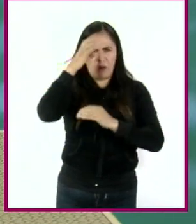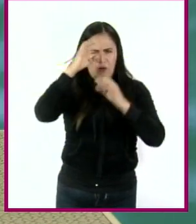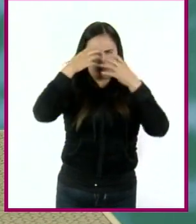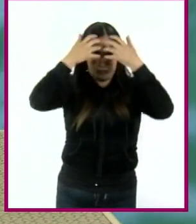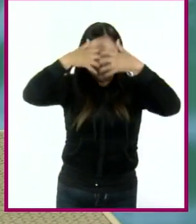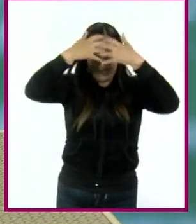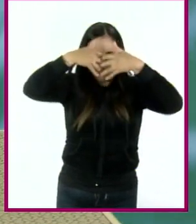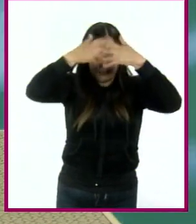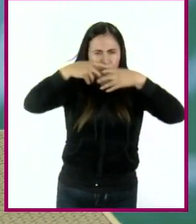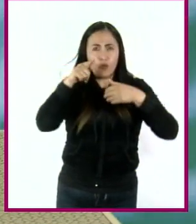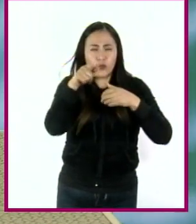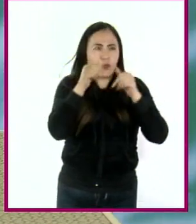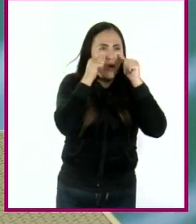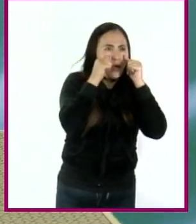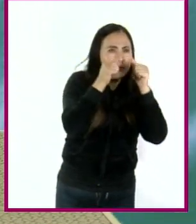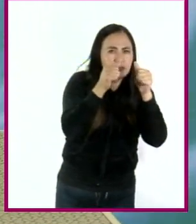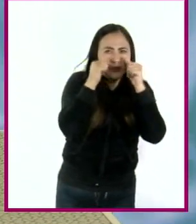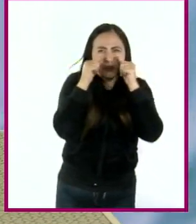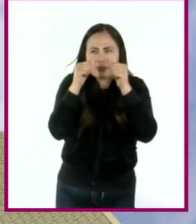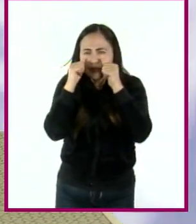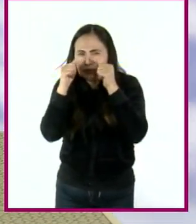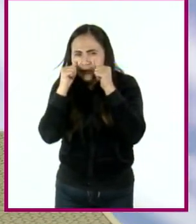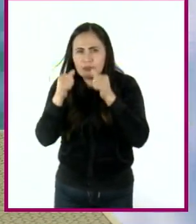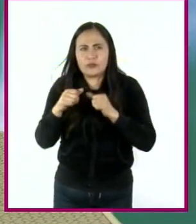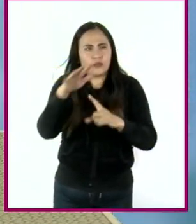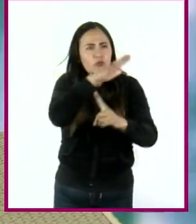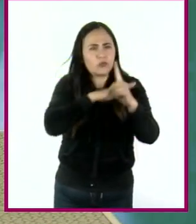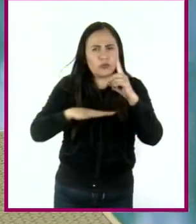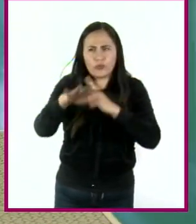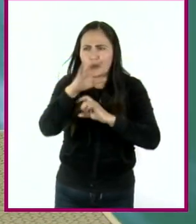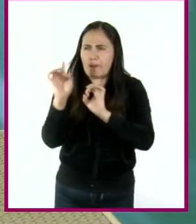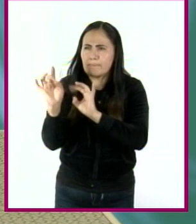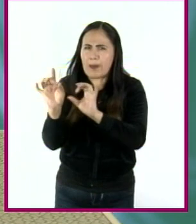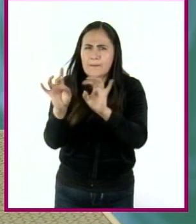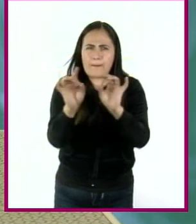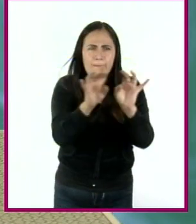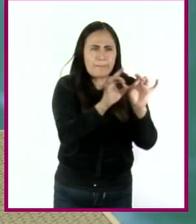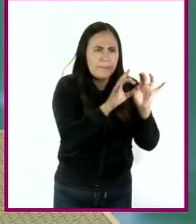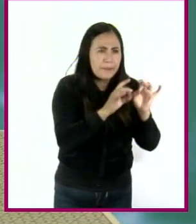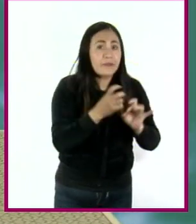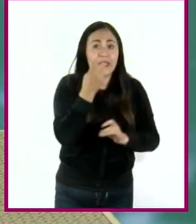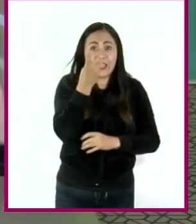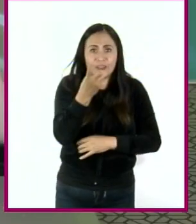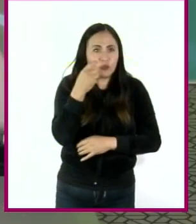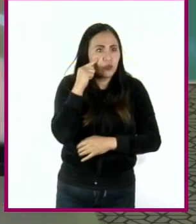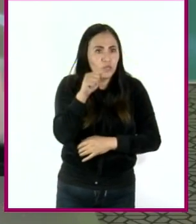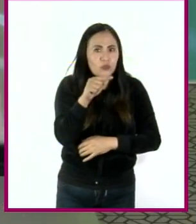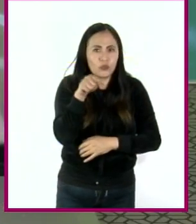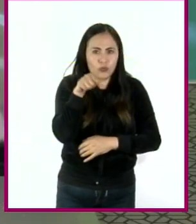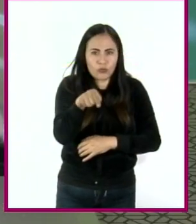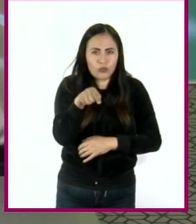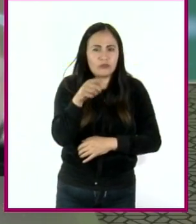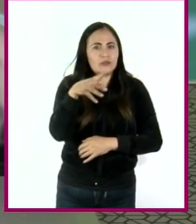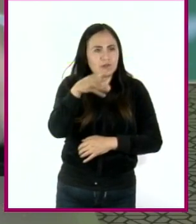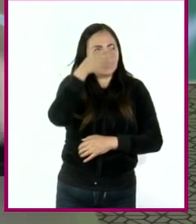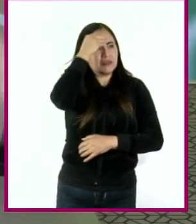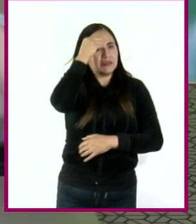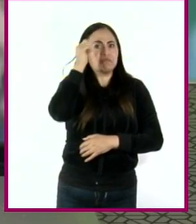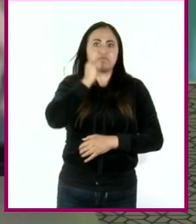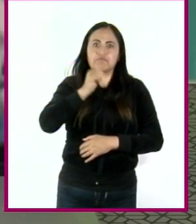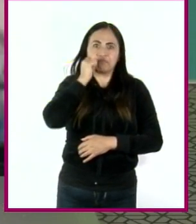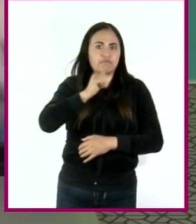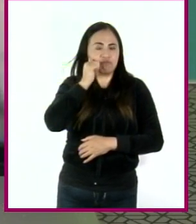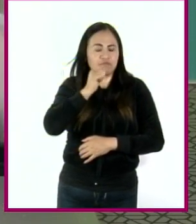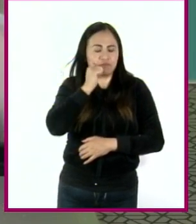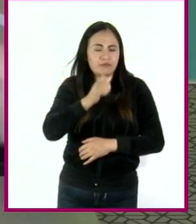atento, cuando estás poniendo atención a lo que te está sucediendo, estás aprendiendo todo el tiempo. Ahora,